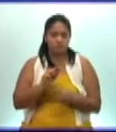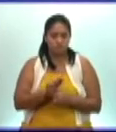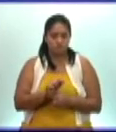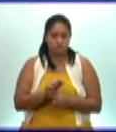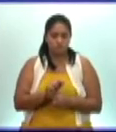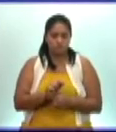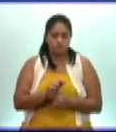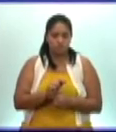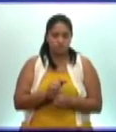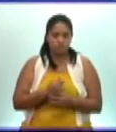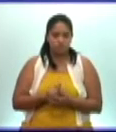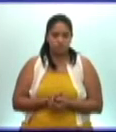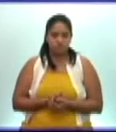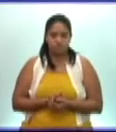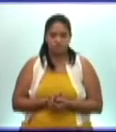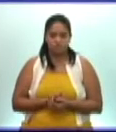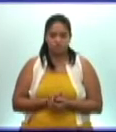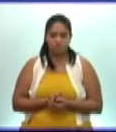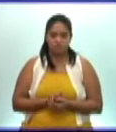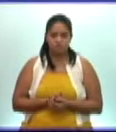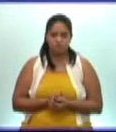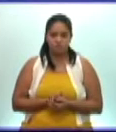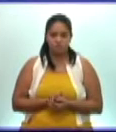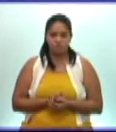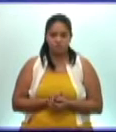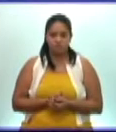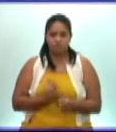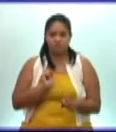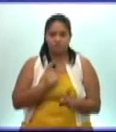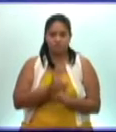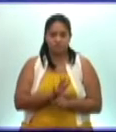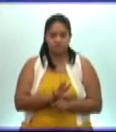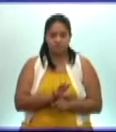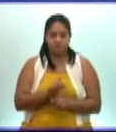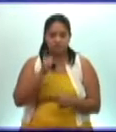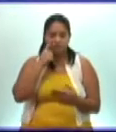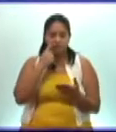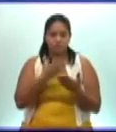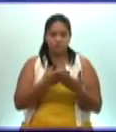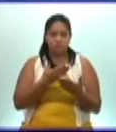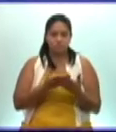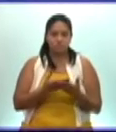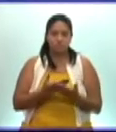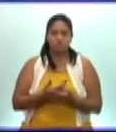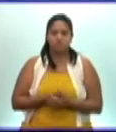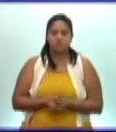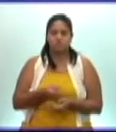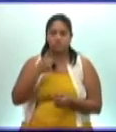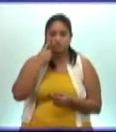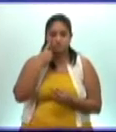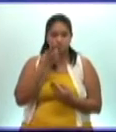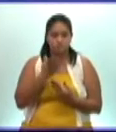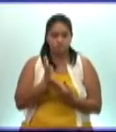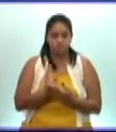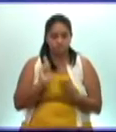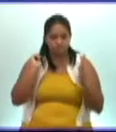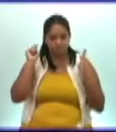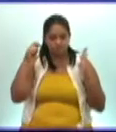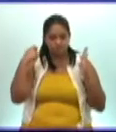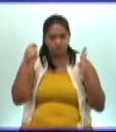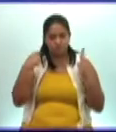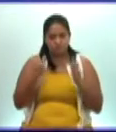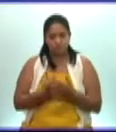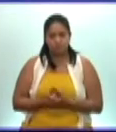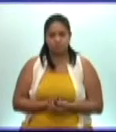naturaleza electromagnética. Para comenzar, les propongo entonces que observen el siguiente video